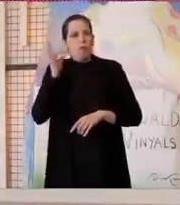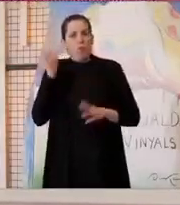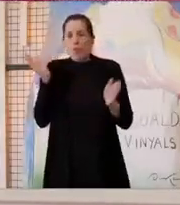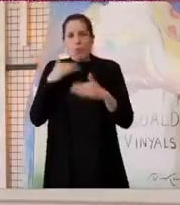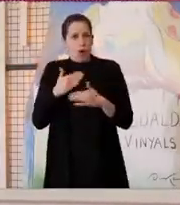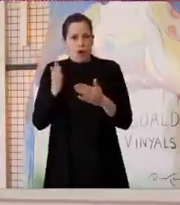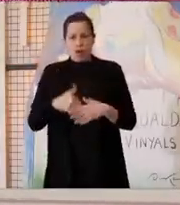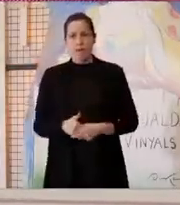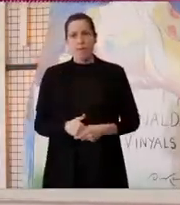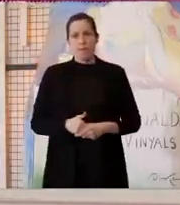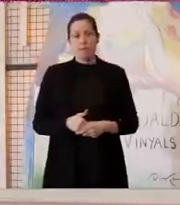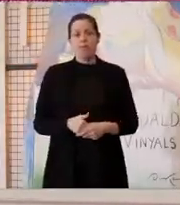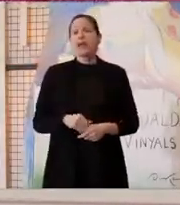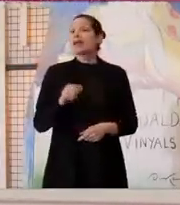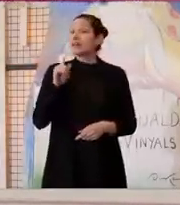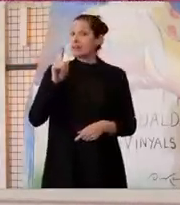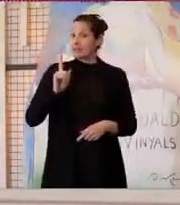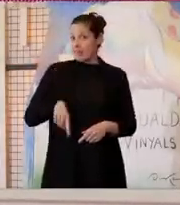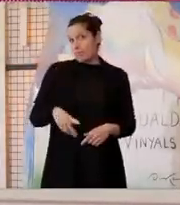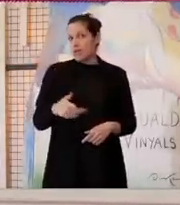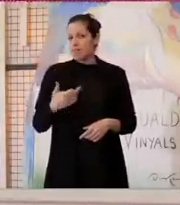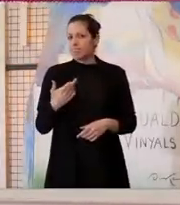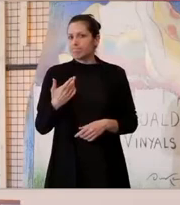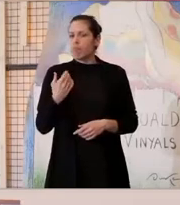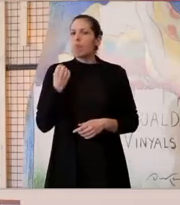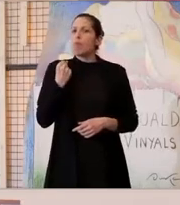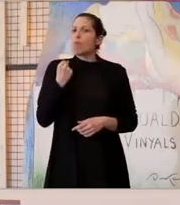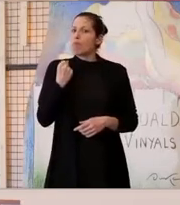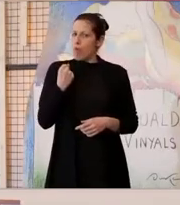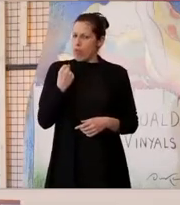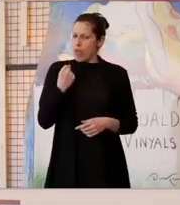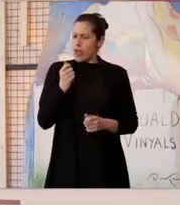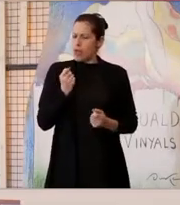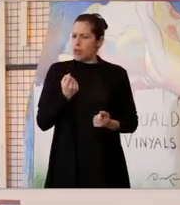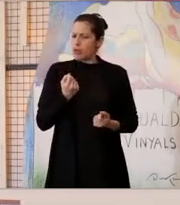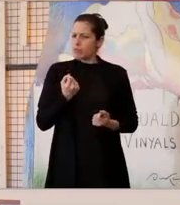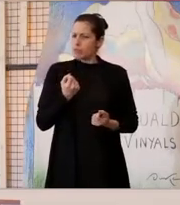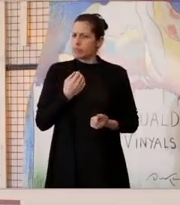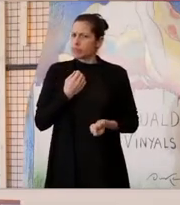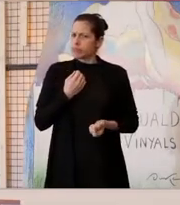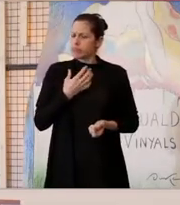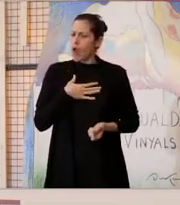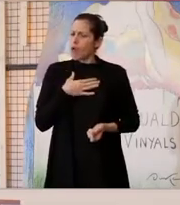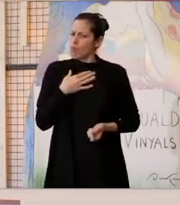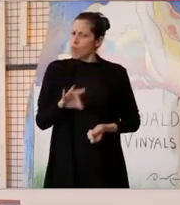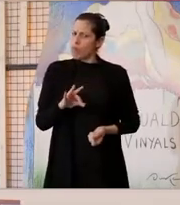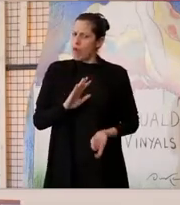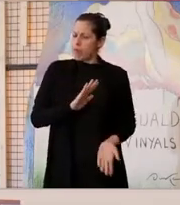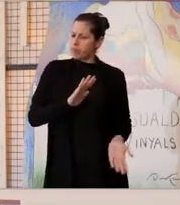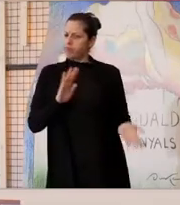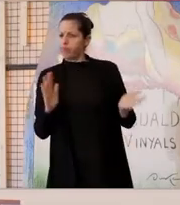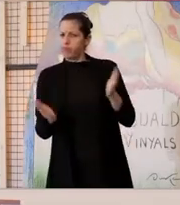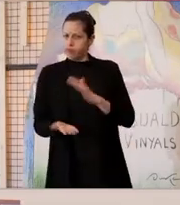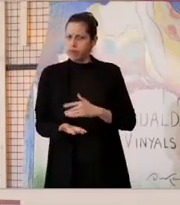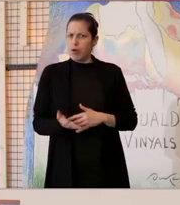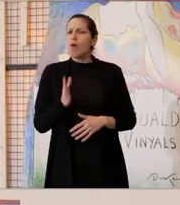El ejercicio del poder que están transformador y tenemos que estar ahí hay que estar ahí